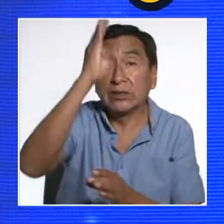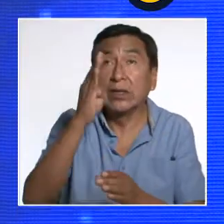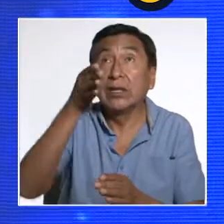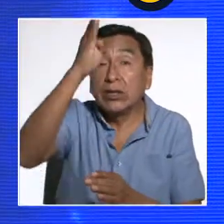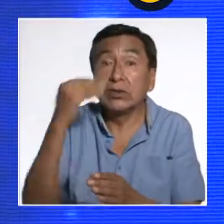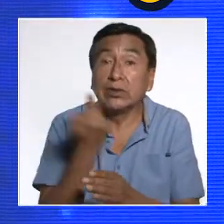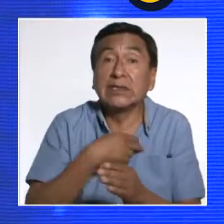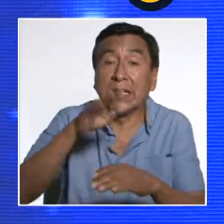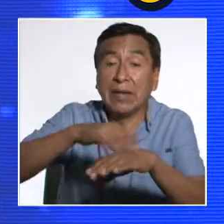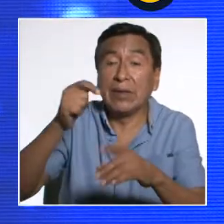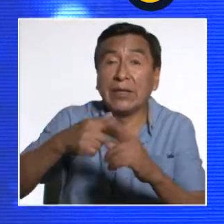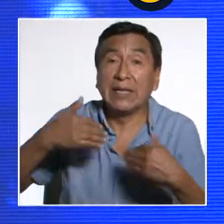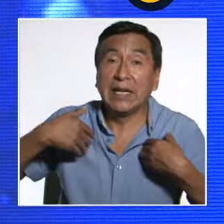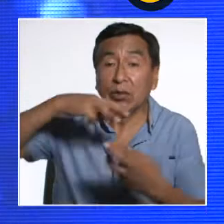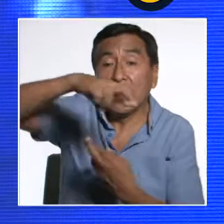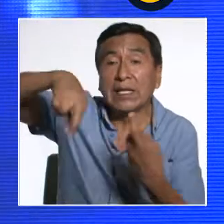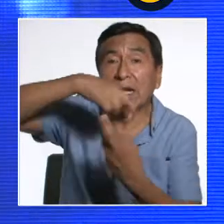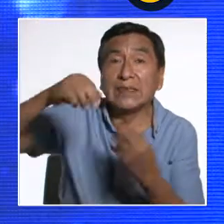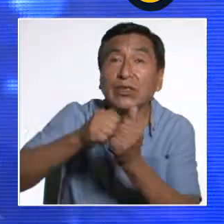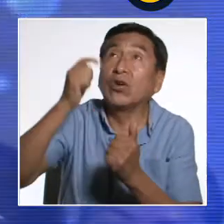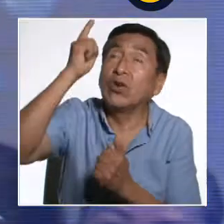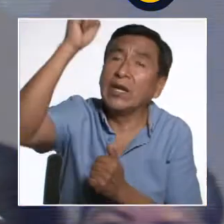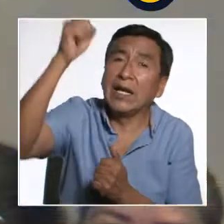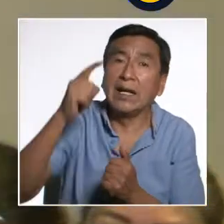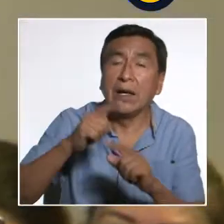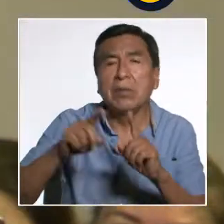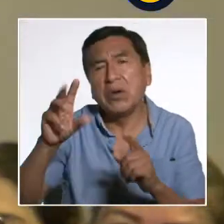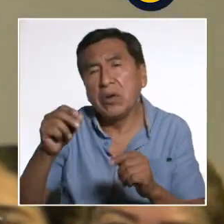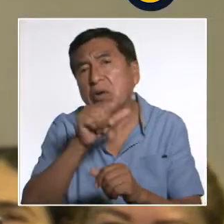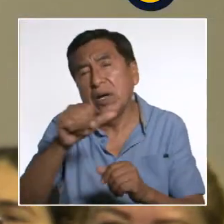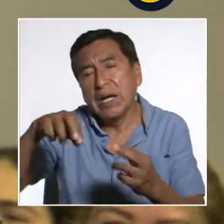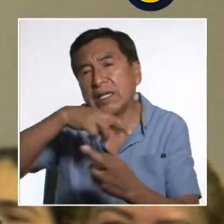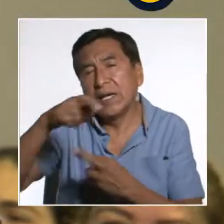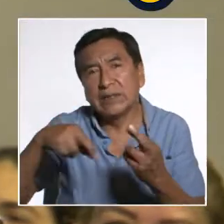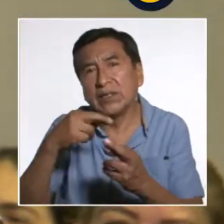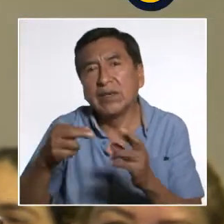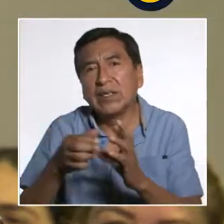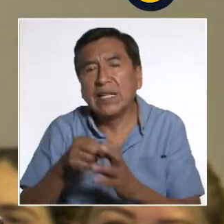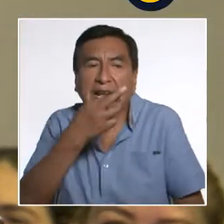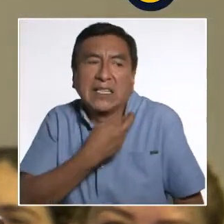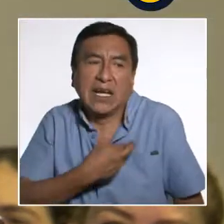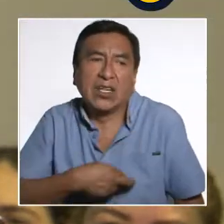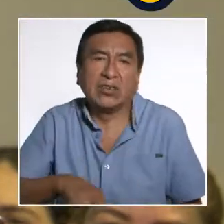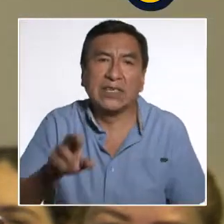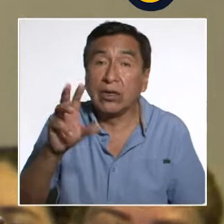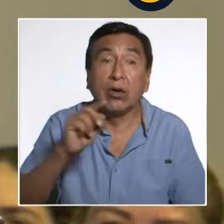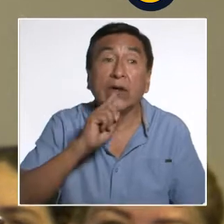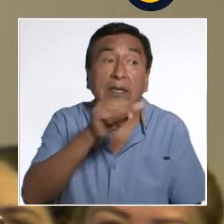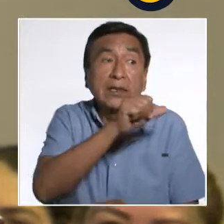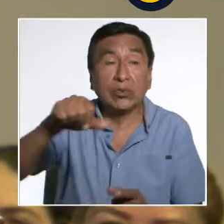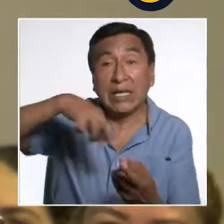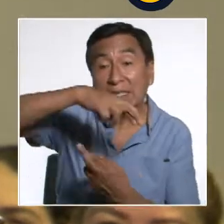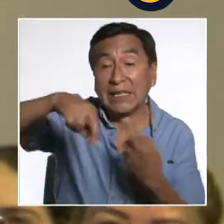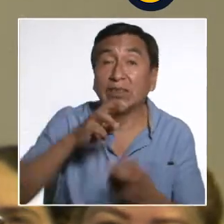una relación con Él. Pero no es una relación desde el punto de vista de la religiosidad, es una relación